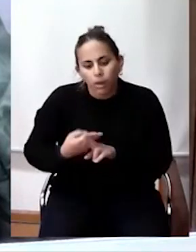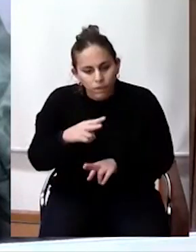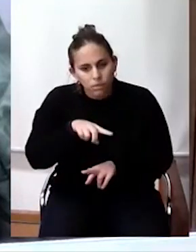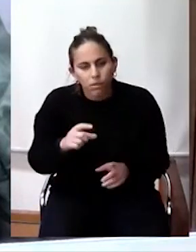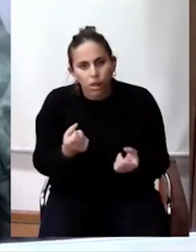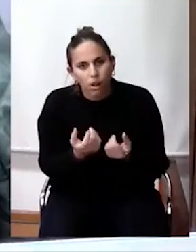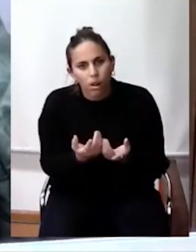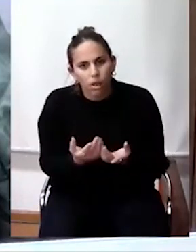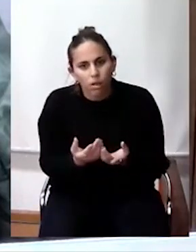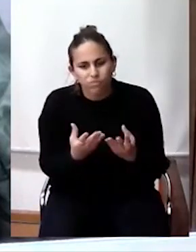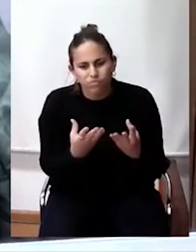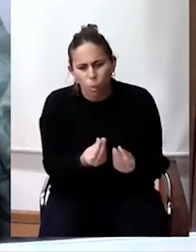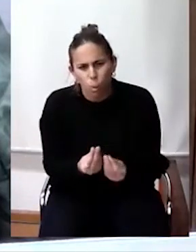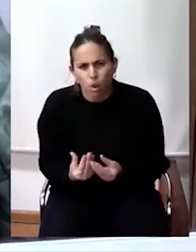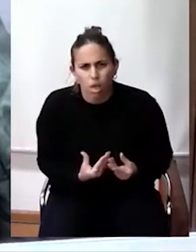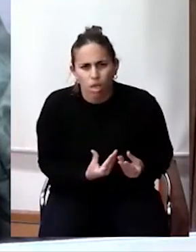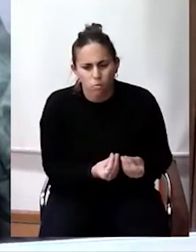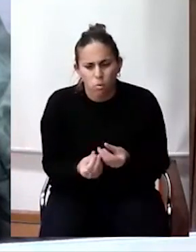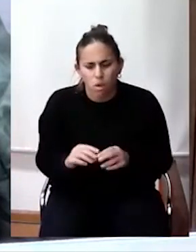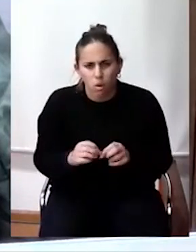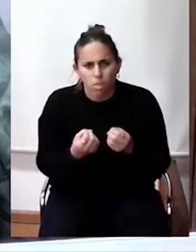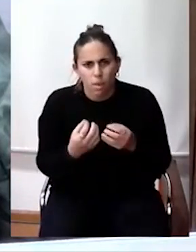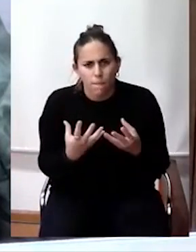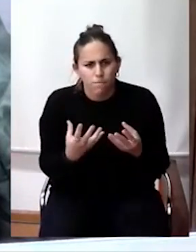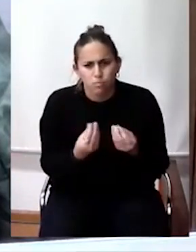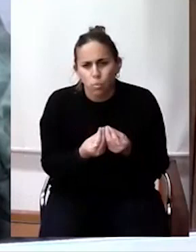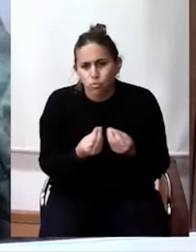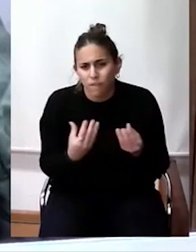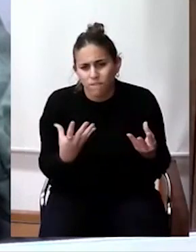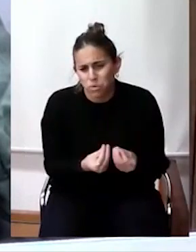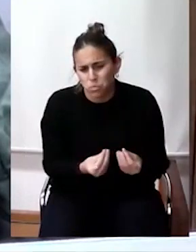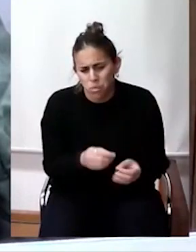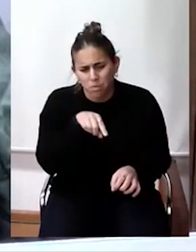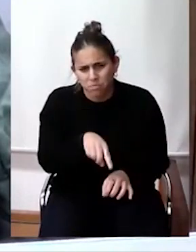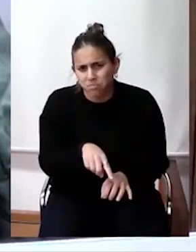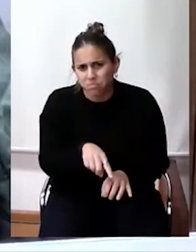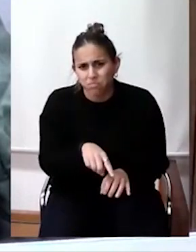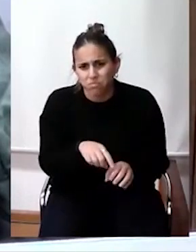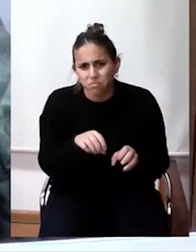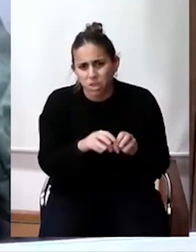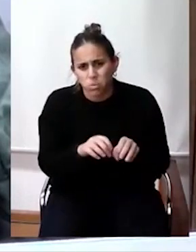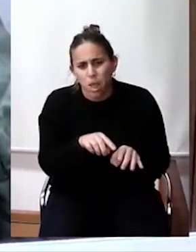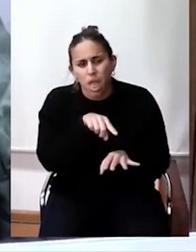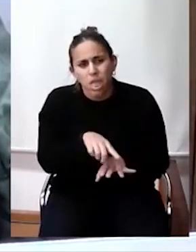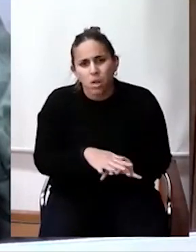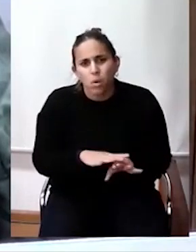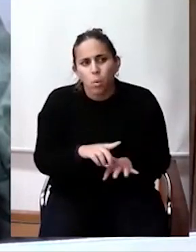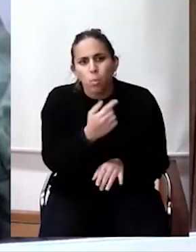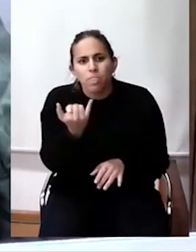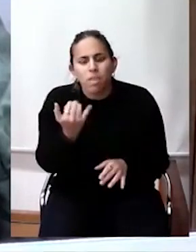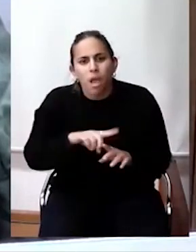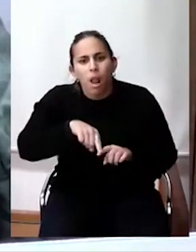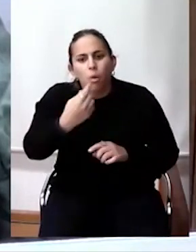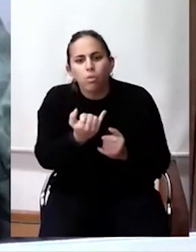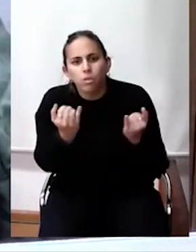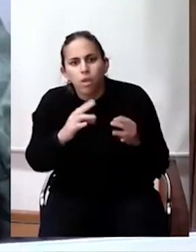eh produciéndose otro basural más y hay basurales endémicos donde los han levantado un día Y al otro día Ya están